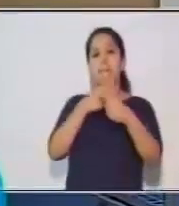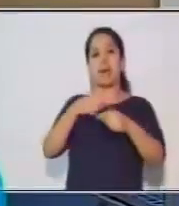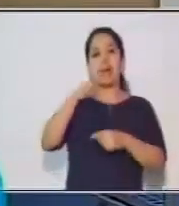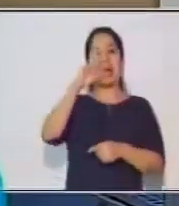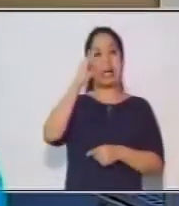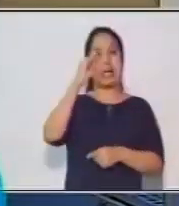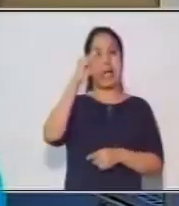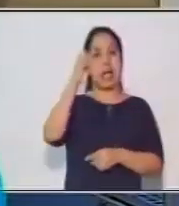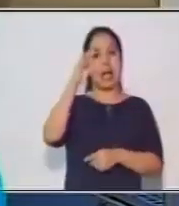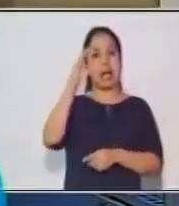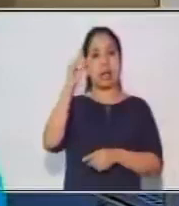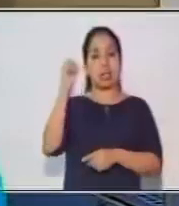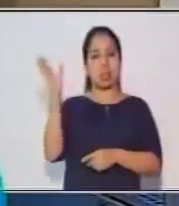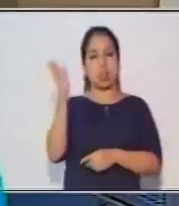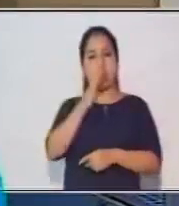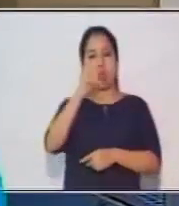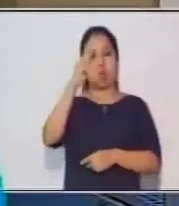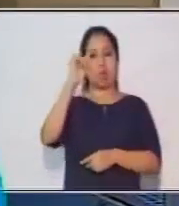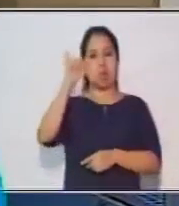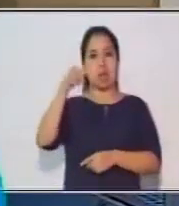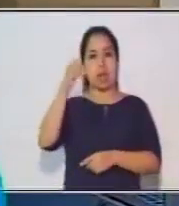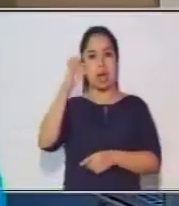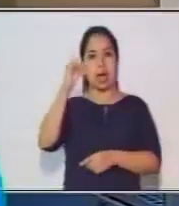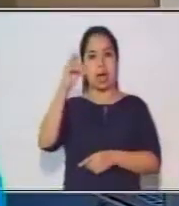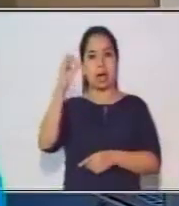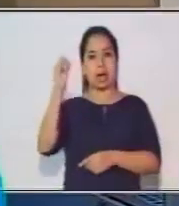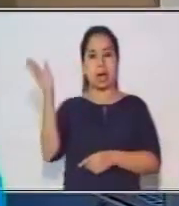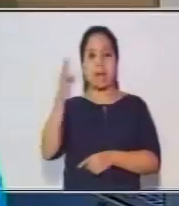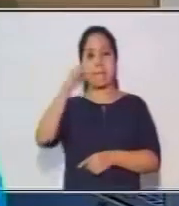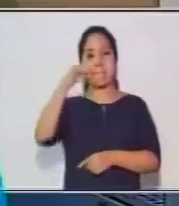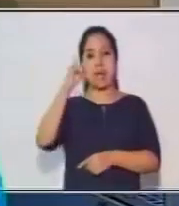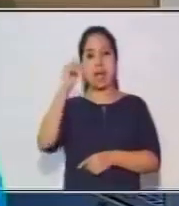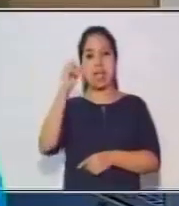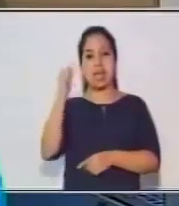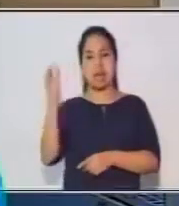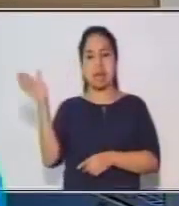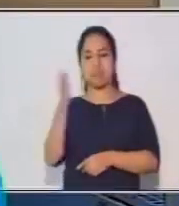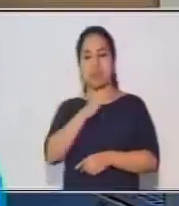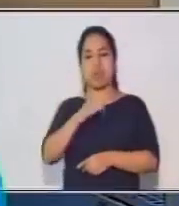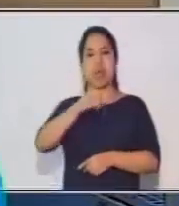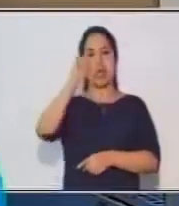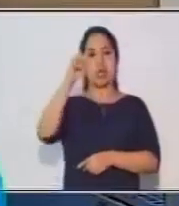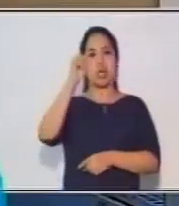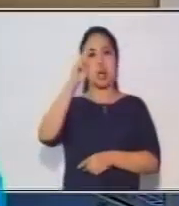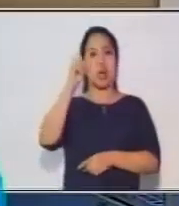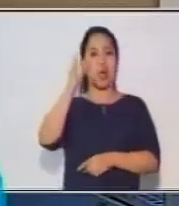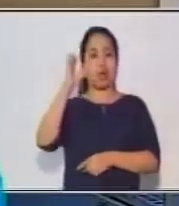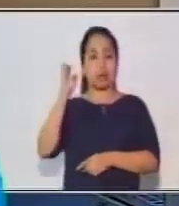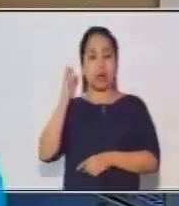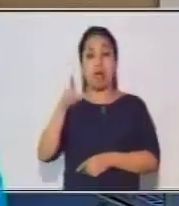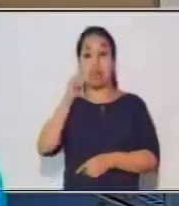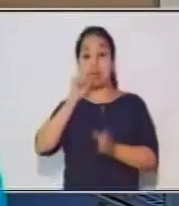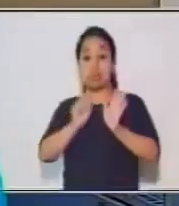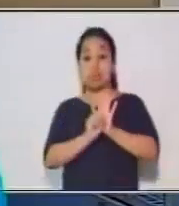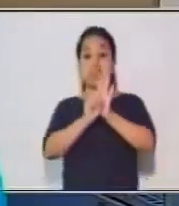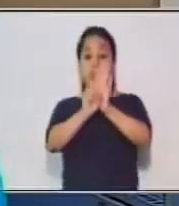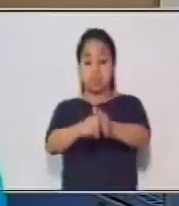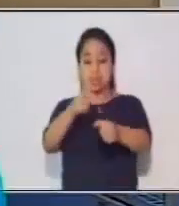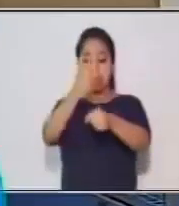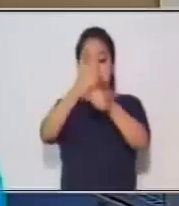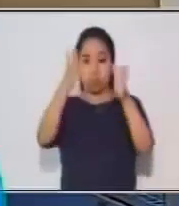Yajaira Tubac, María Coroy y Jorge Isaac, nos representan como